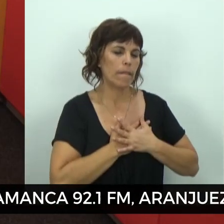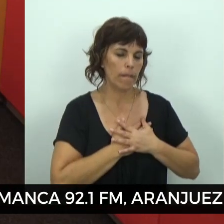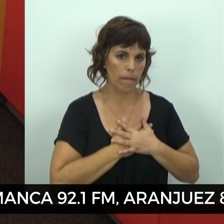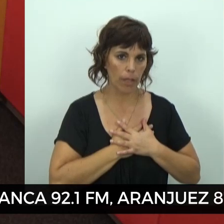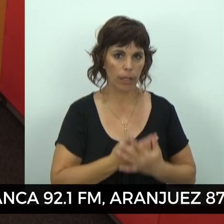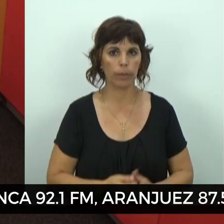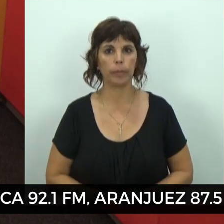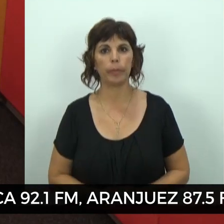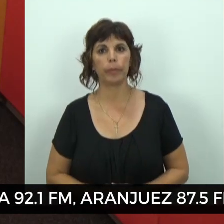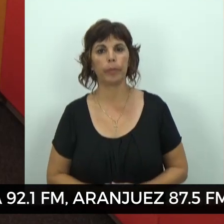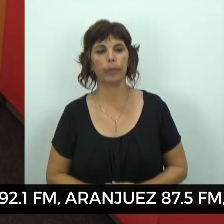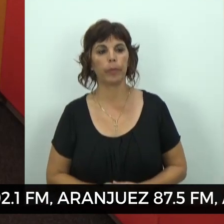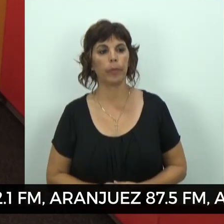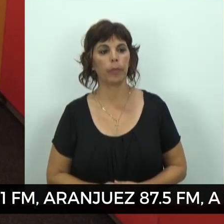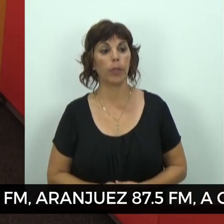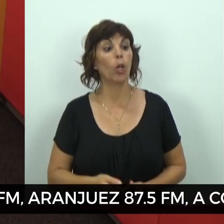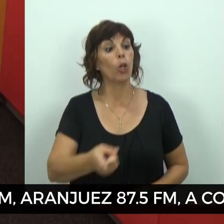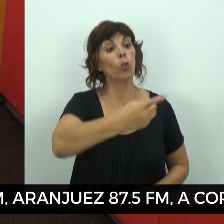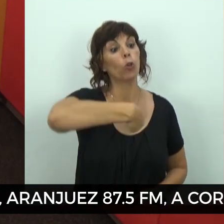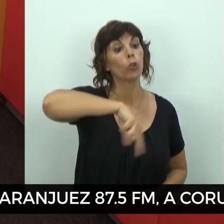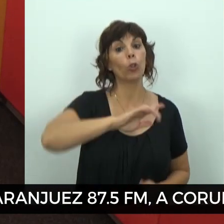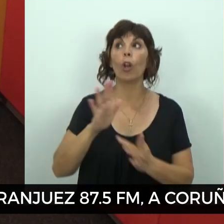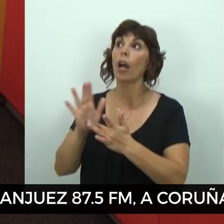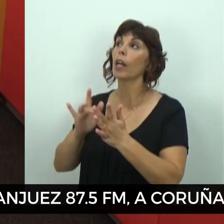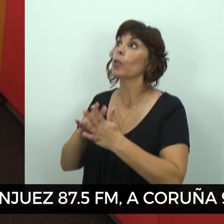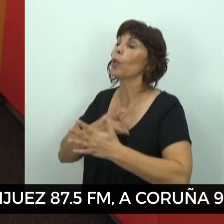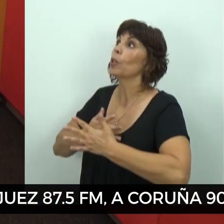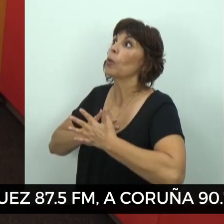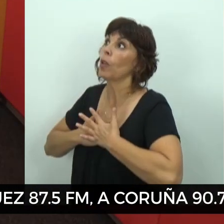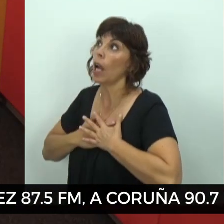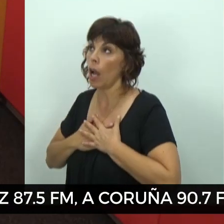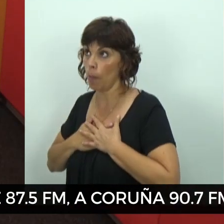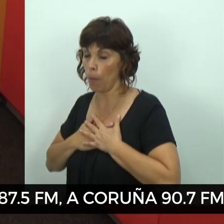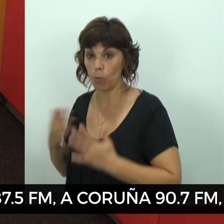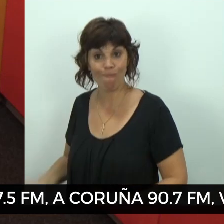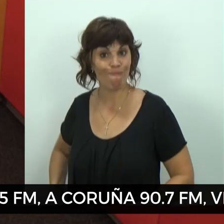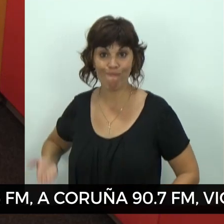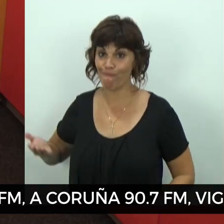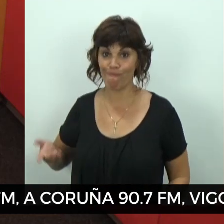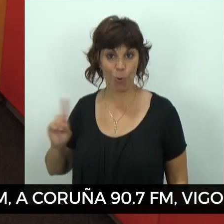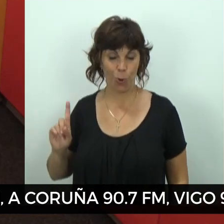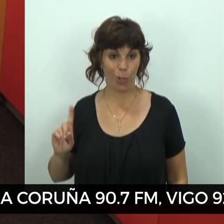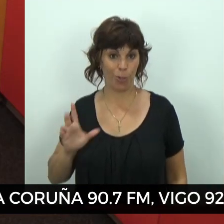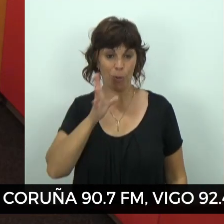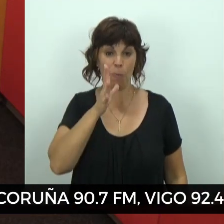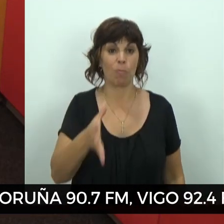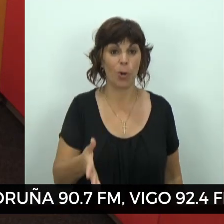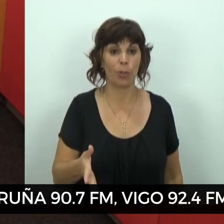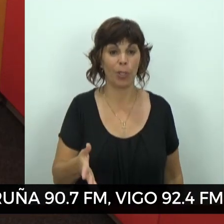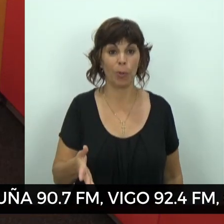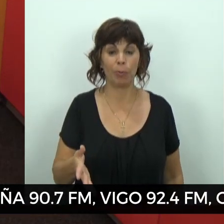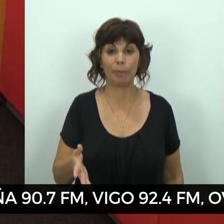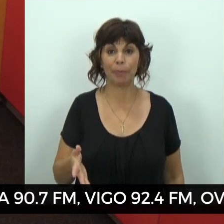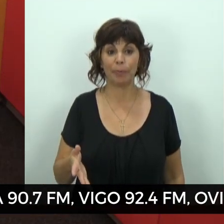Importante no es tanto el amor que nosotros le tenemos a Él, porque nuestro amor a Él es solo